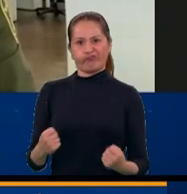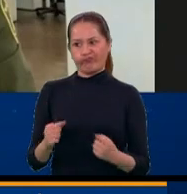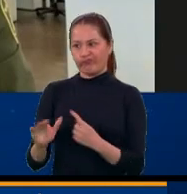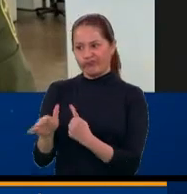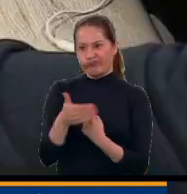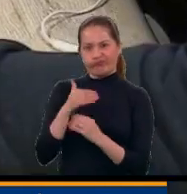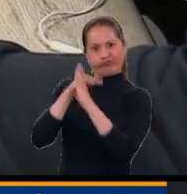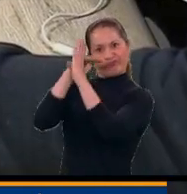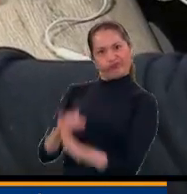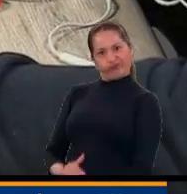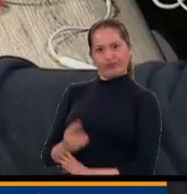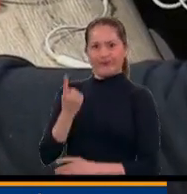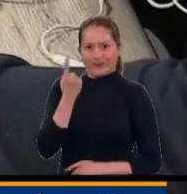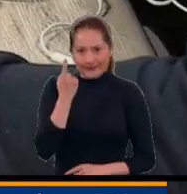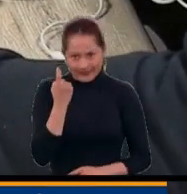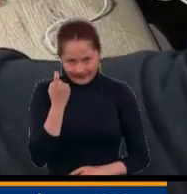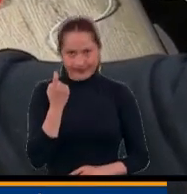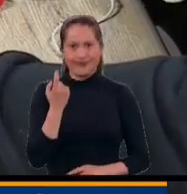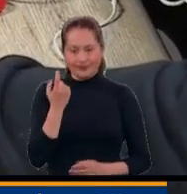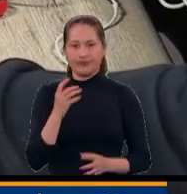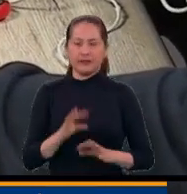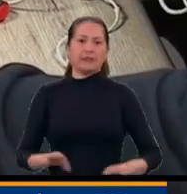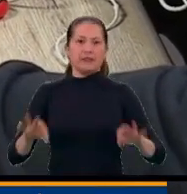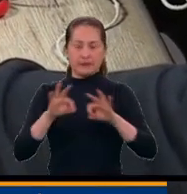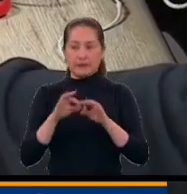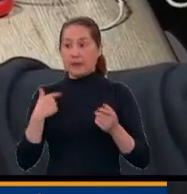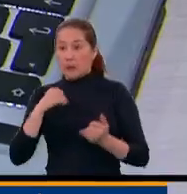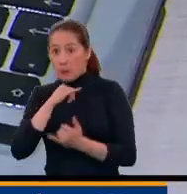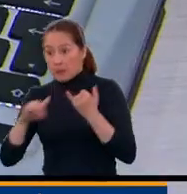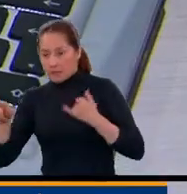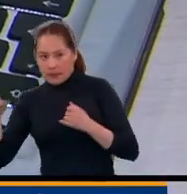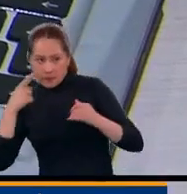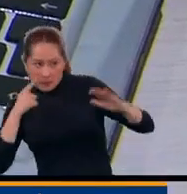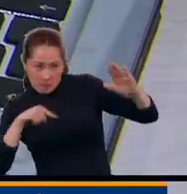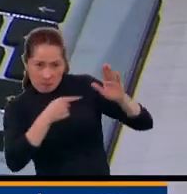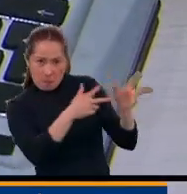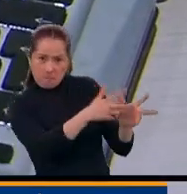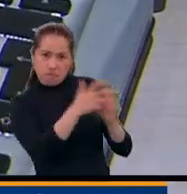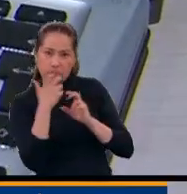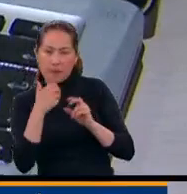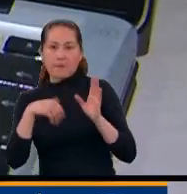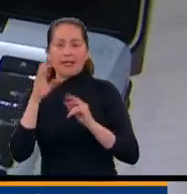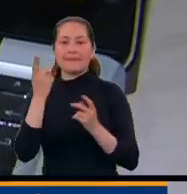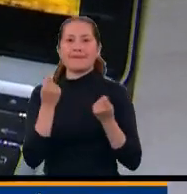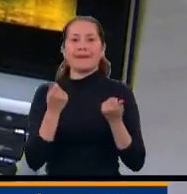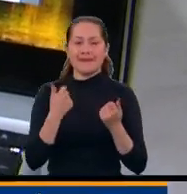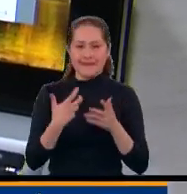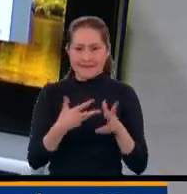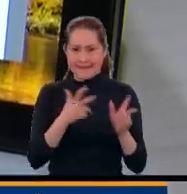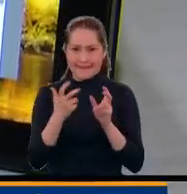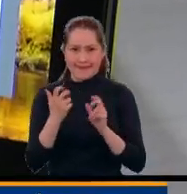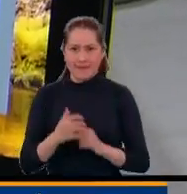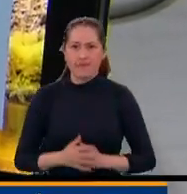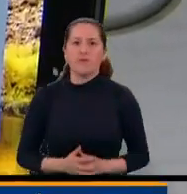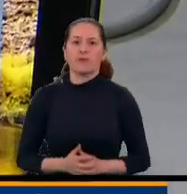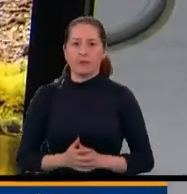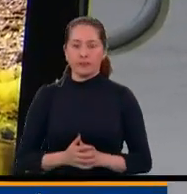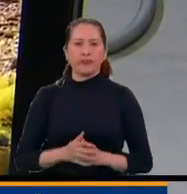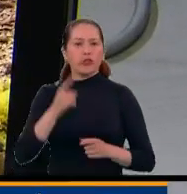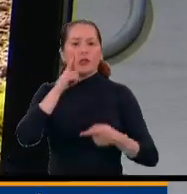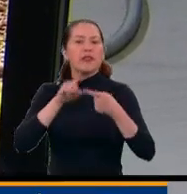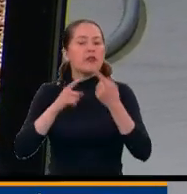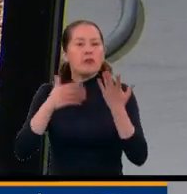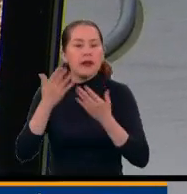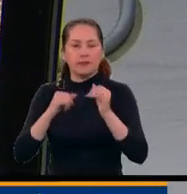y estos ataques masivos para poder en últimas monetizar, como lo que está pasando con estos ataques PAS de cookie que van dirigidos a los canales